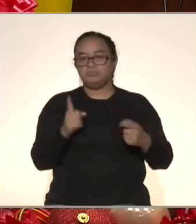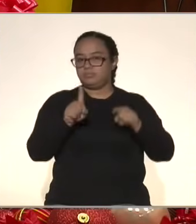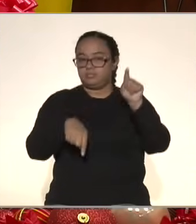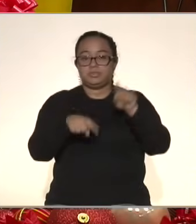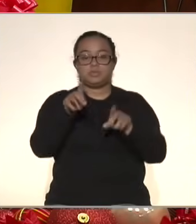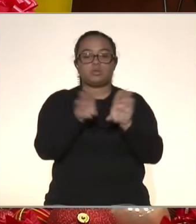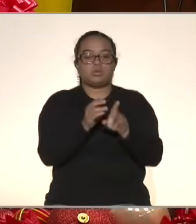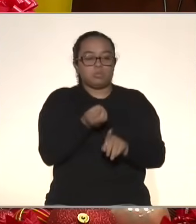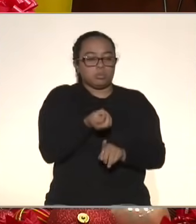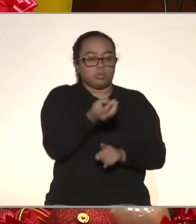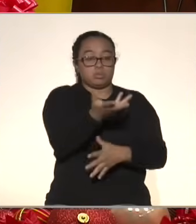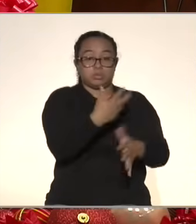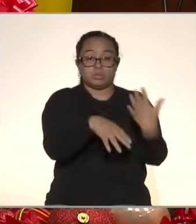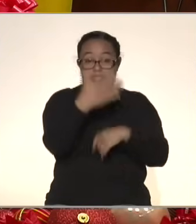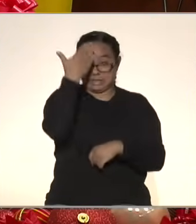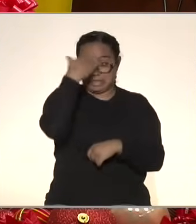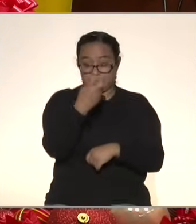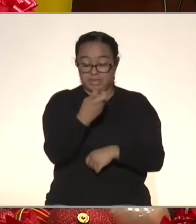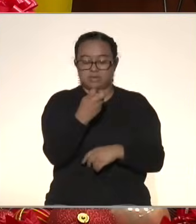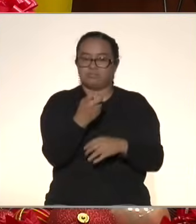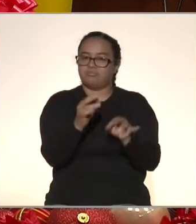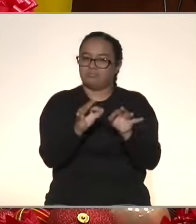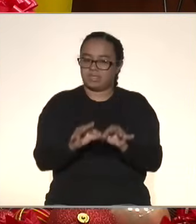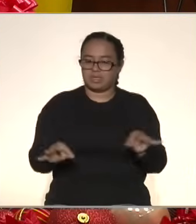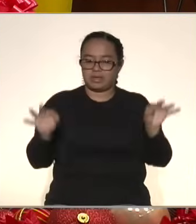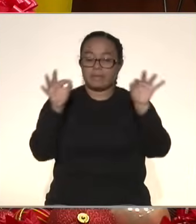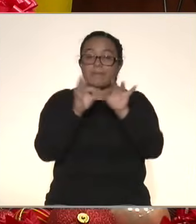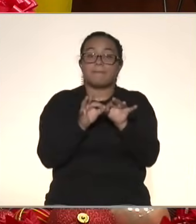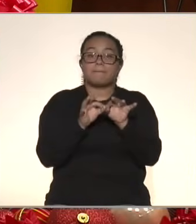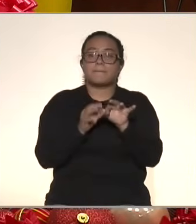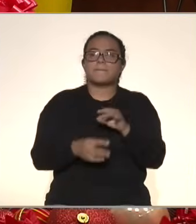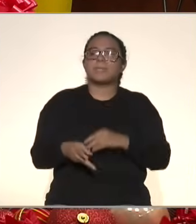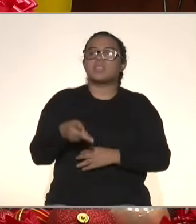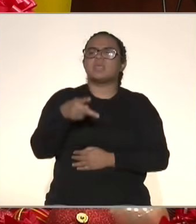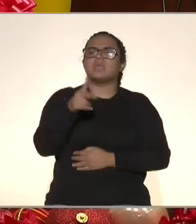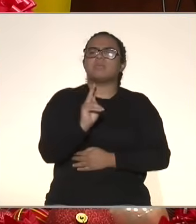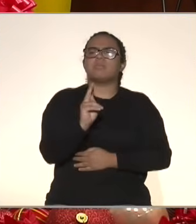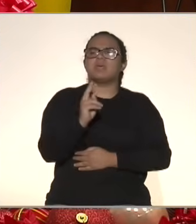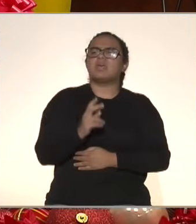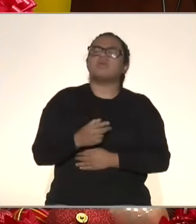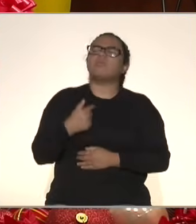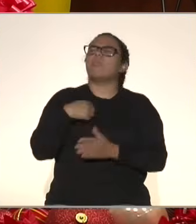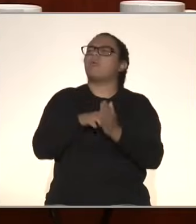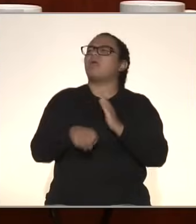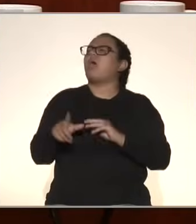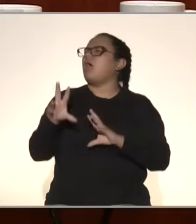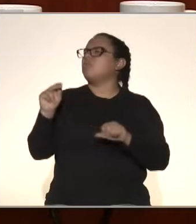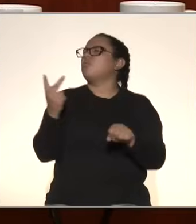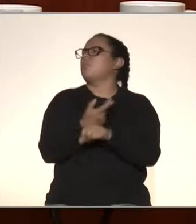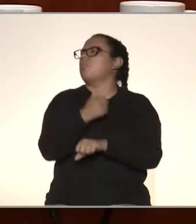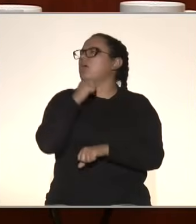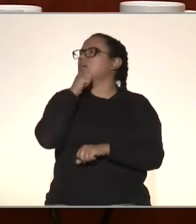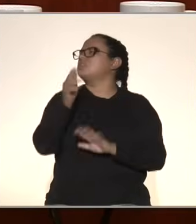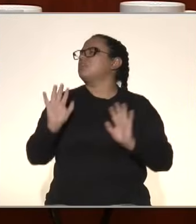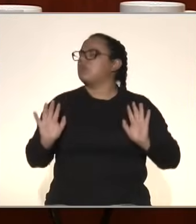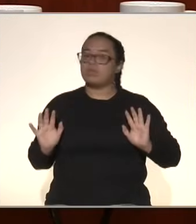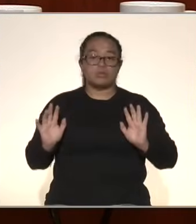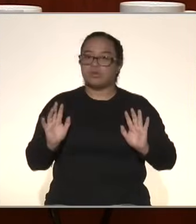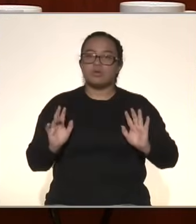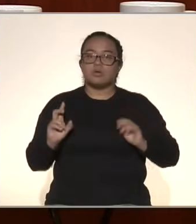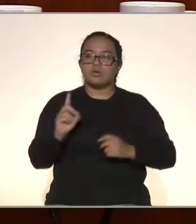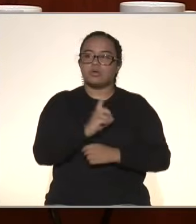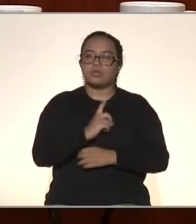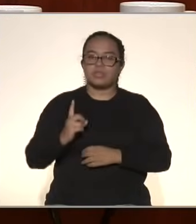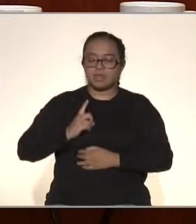las palabras sí tienen peso, aunque también no se trata de hacer como que no está pasando nada. Se trata de ver qué palabras